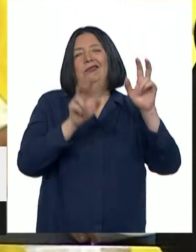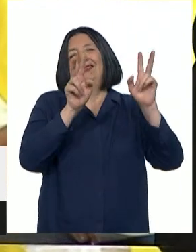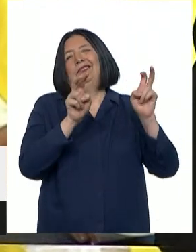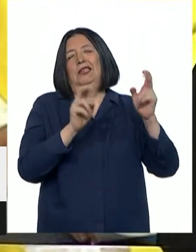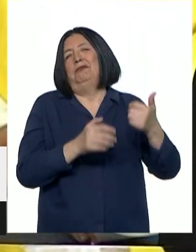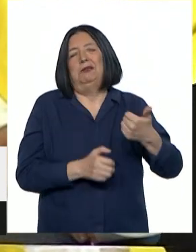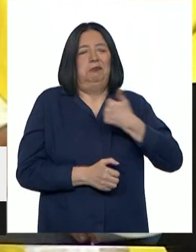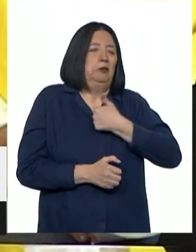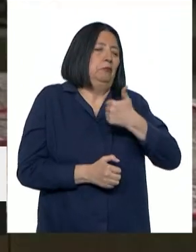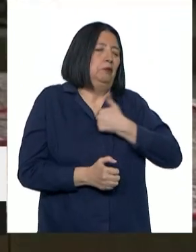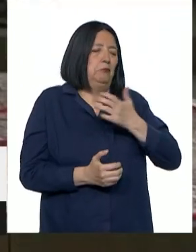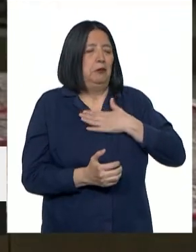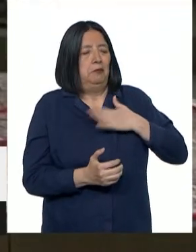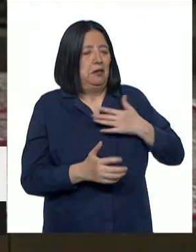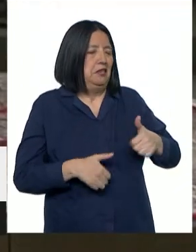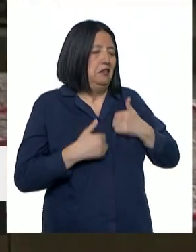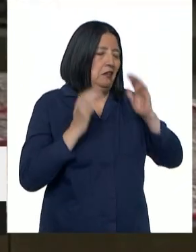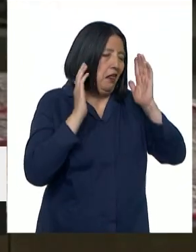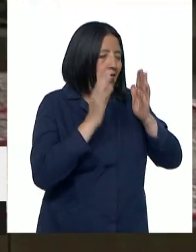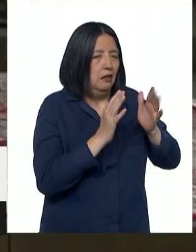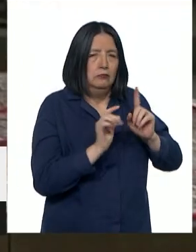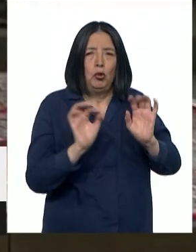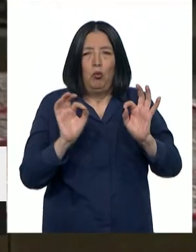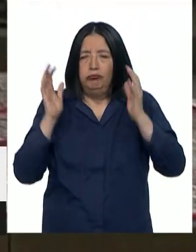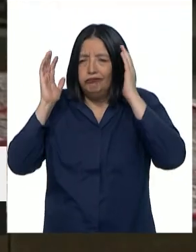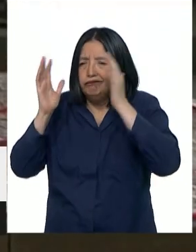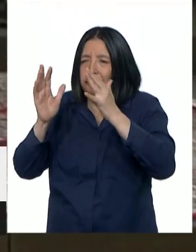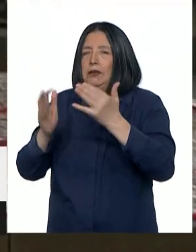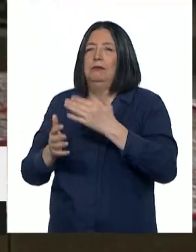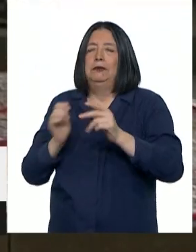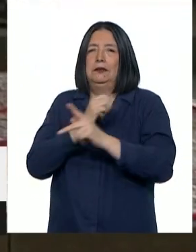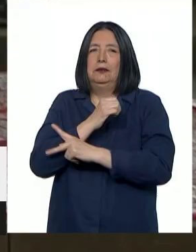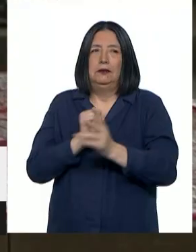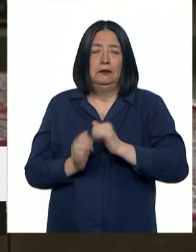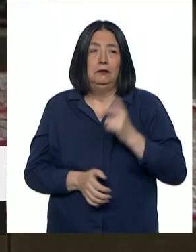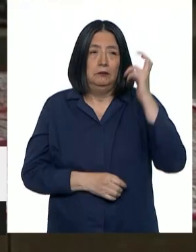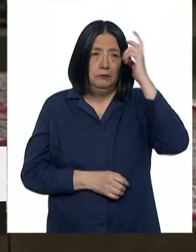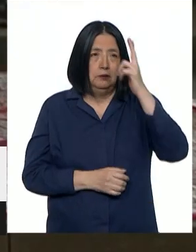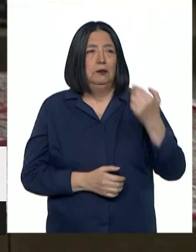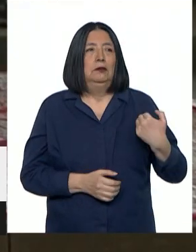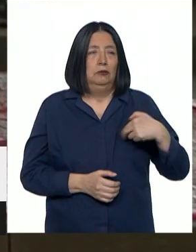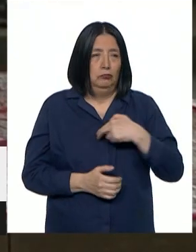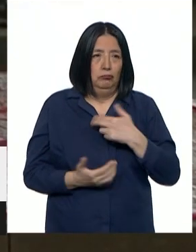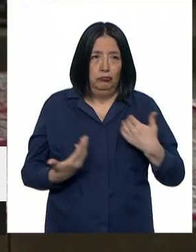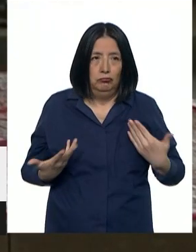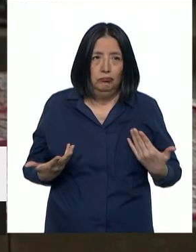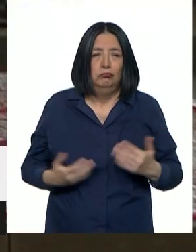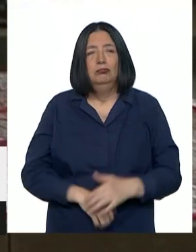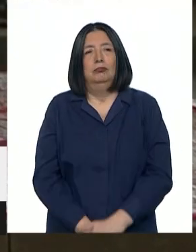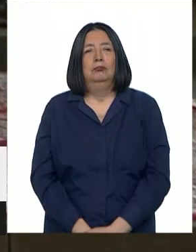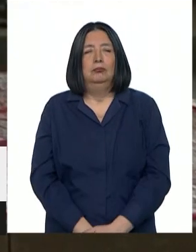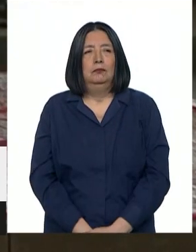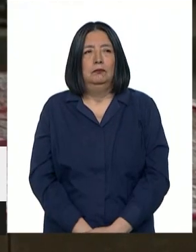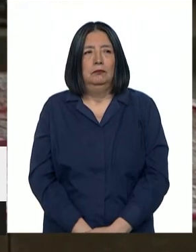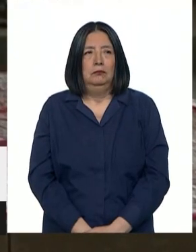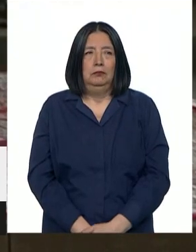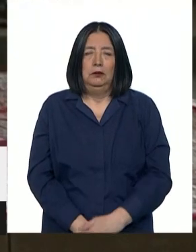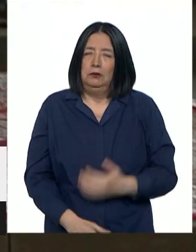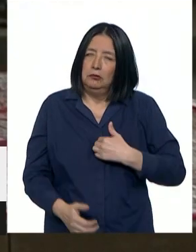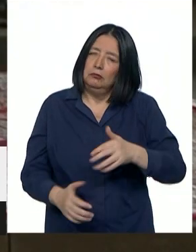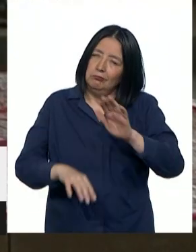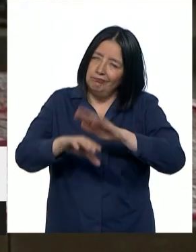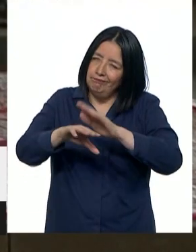índole personal. Por eso digo, y llamo